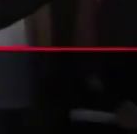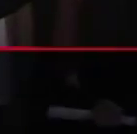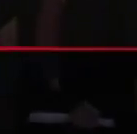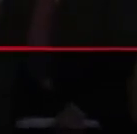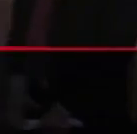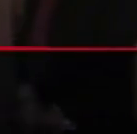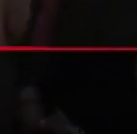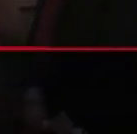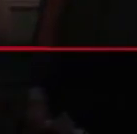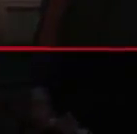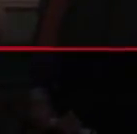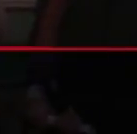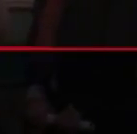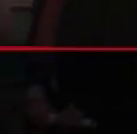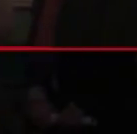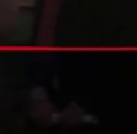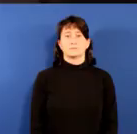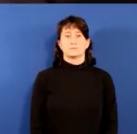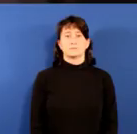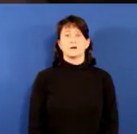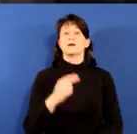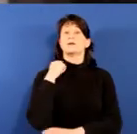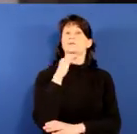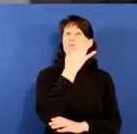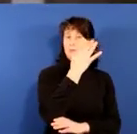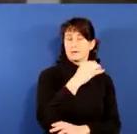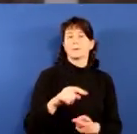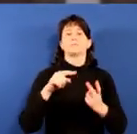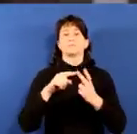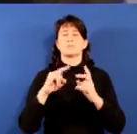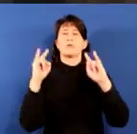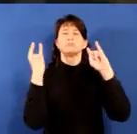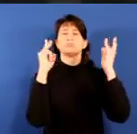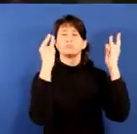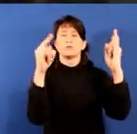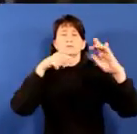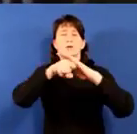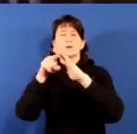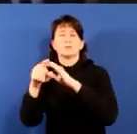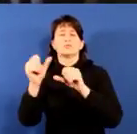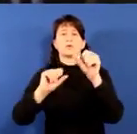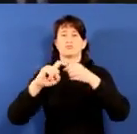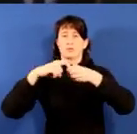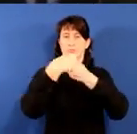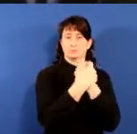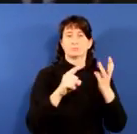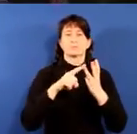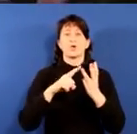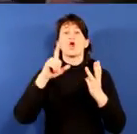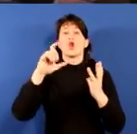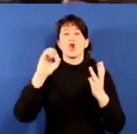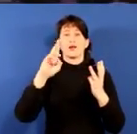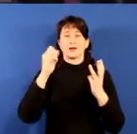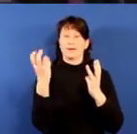El Departamento de Agricultura de la Diputación Foral de Vizcaya, la Asociación de Forestalistas de Vizcaya y la Sociedad Cooperativa Lorra han firmado